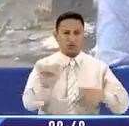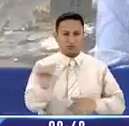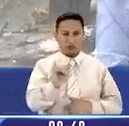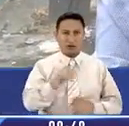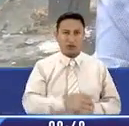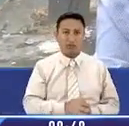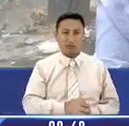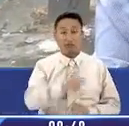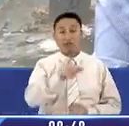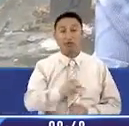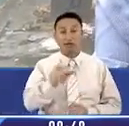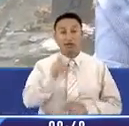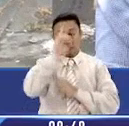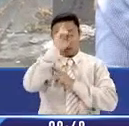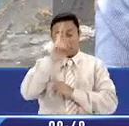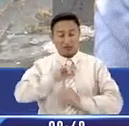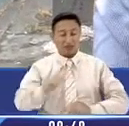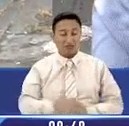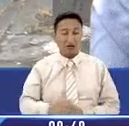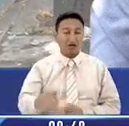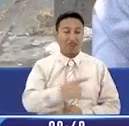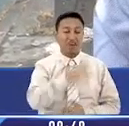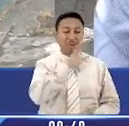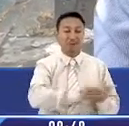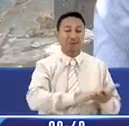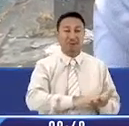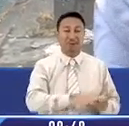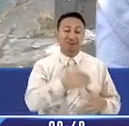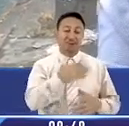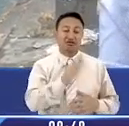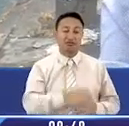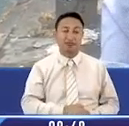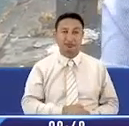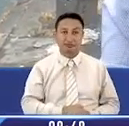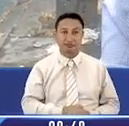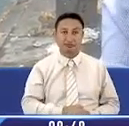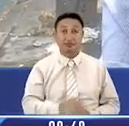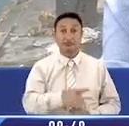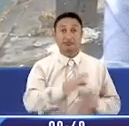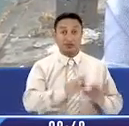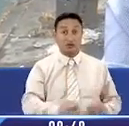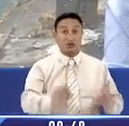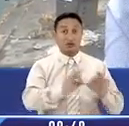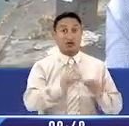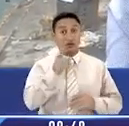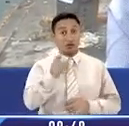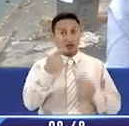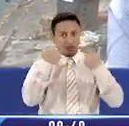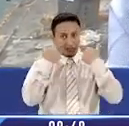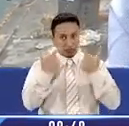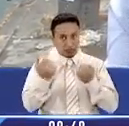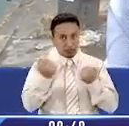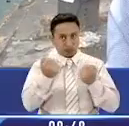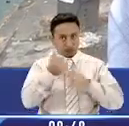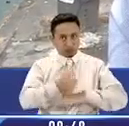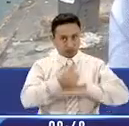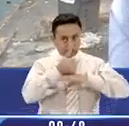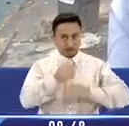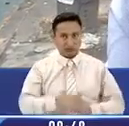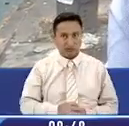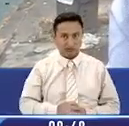valores los reduce a escombros y latas. De ahí que es indispensable el control y vigilancia de la autoridad, pero también el